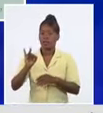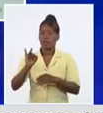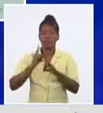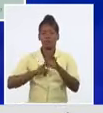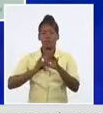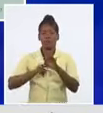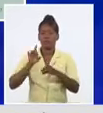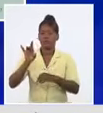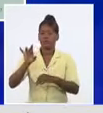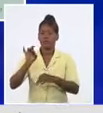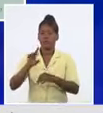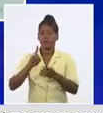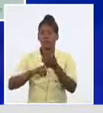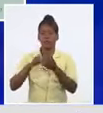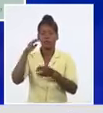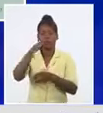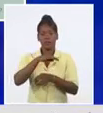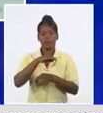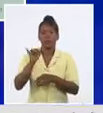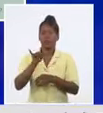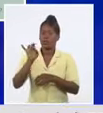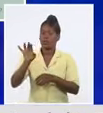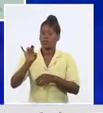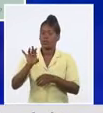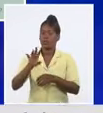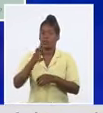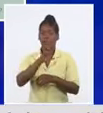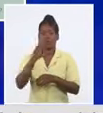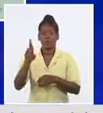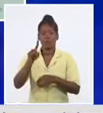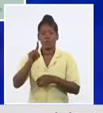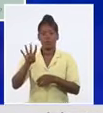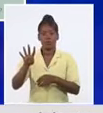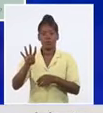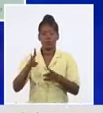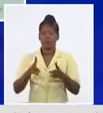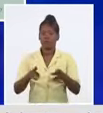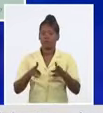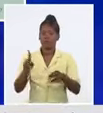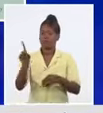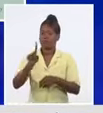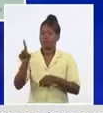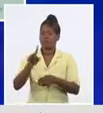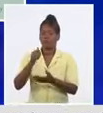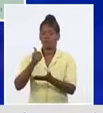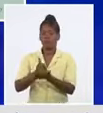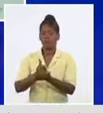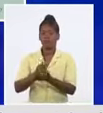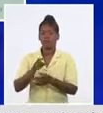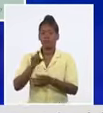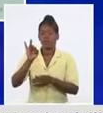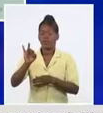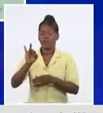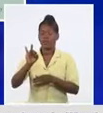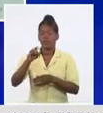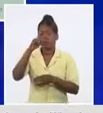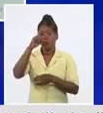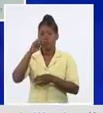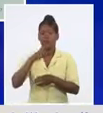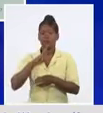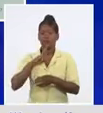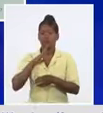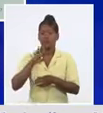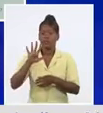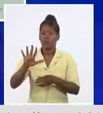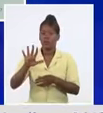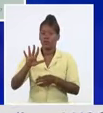igual que Placetas, Ranchuelo 14, Caibarien 11, Santa Clara 7, Sagua la Grande 5 y Corralillo